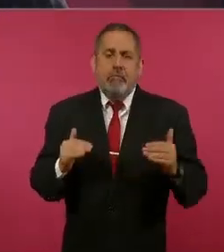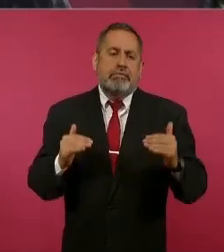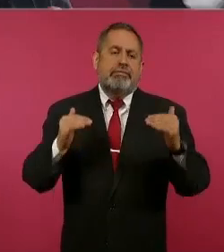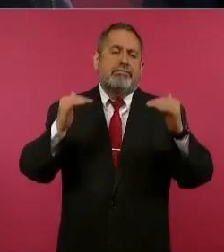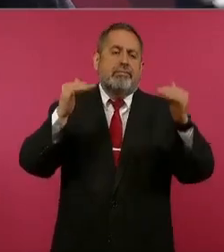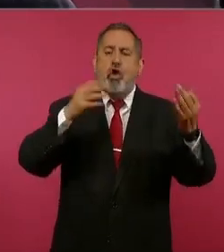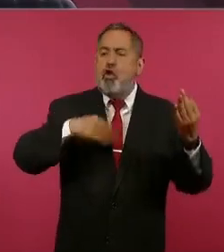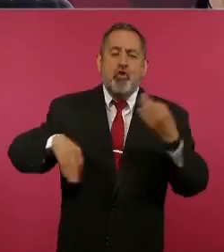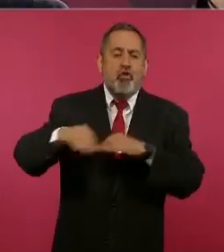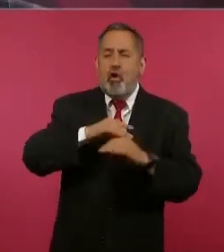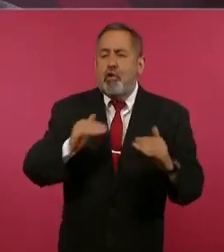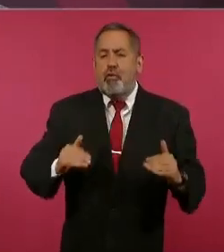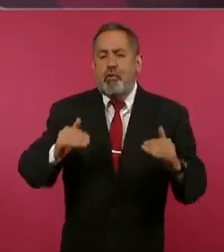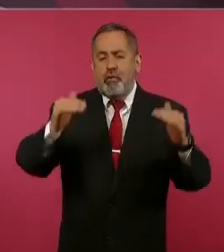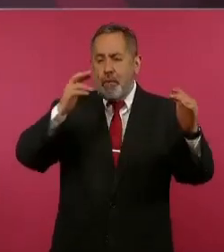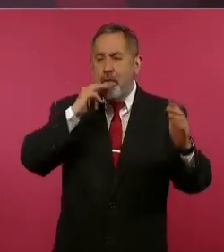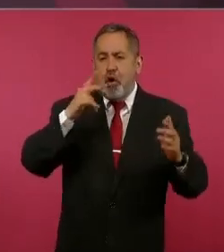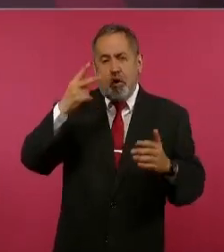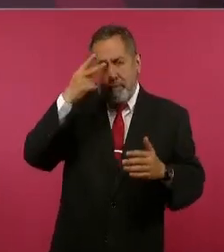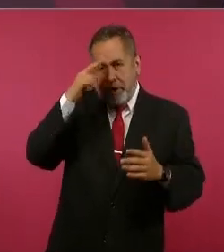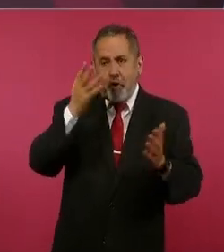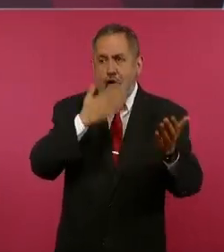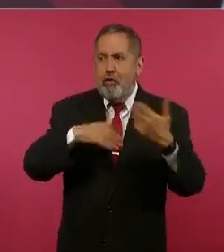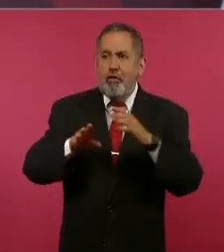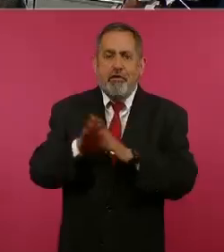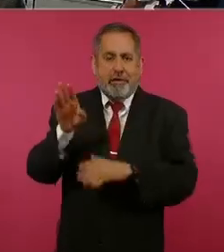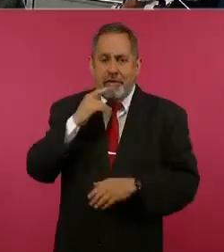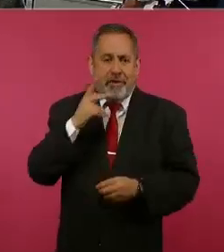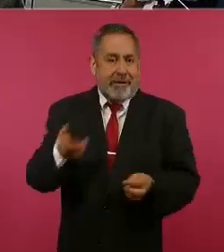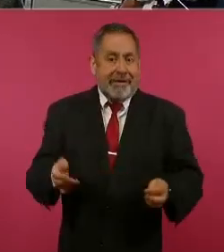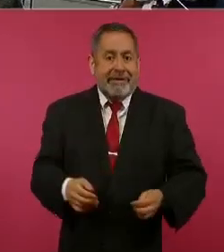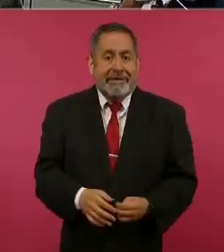va a florecer.